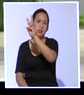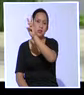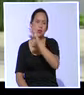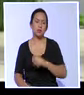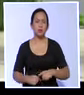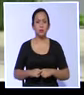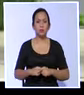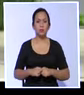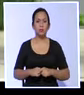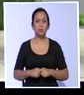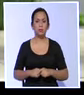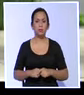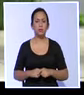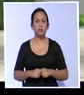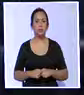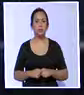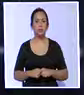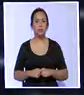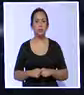logroño telenoticias